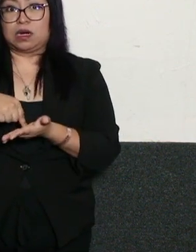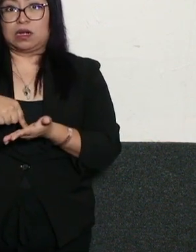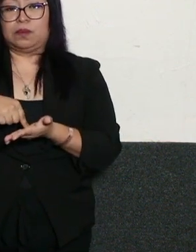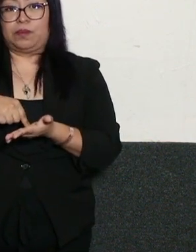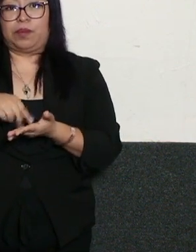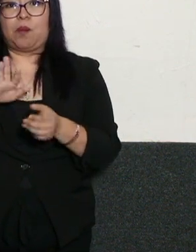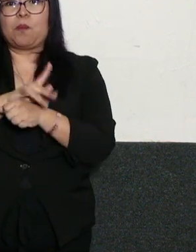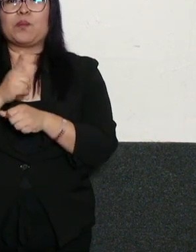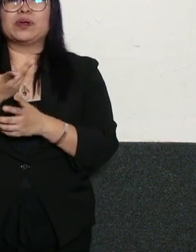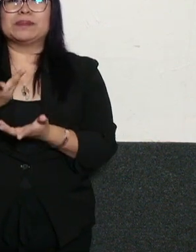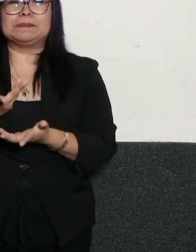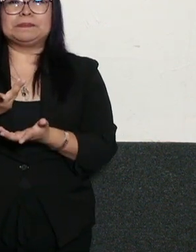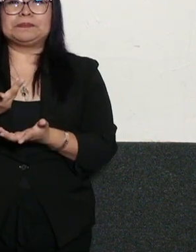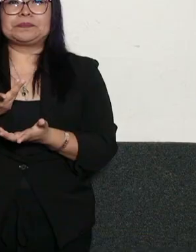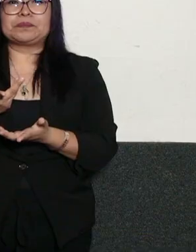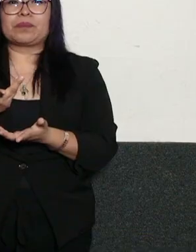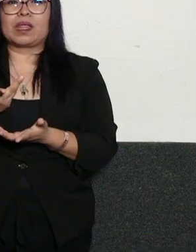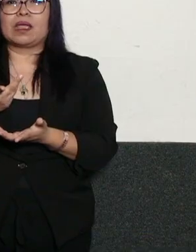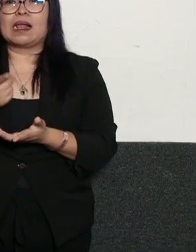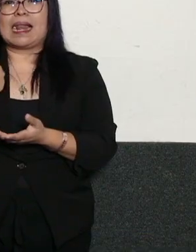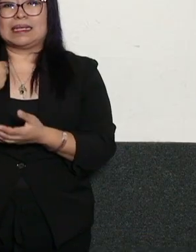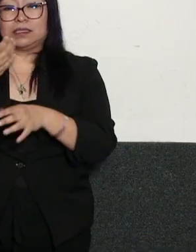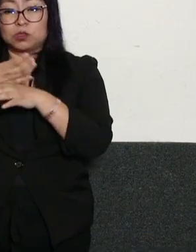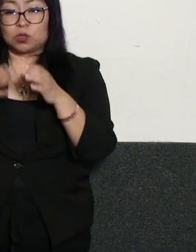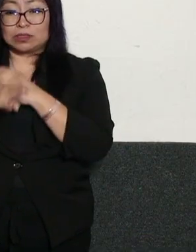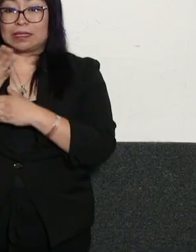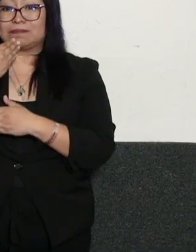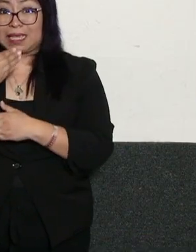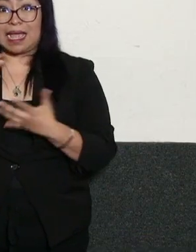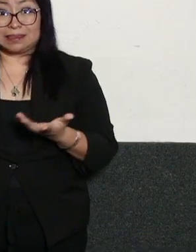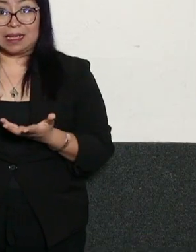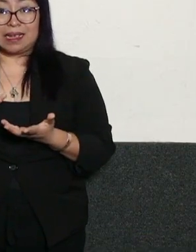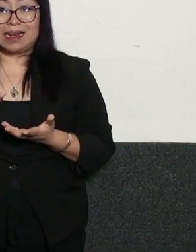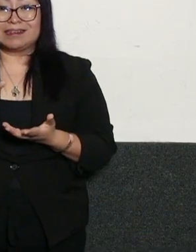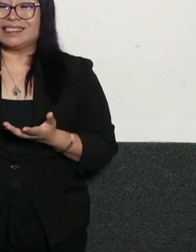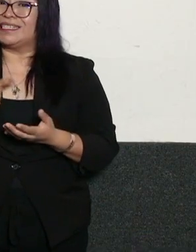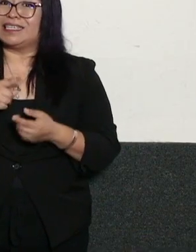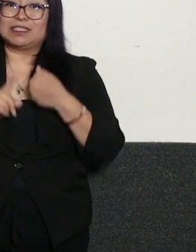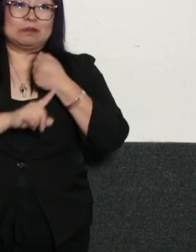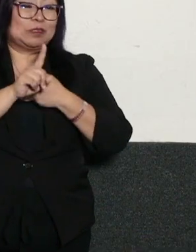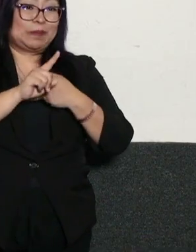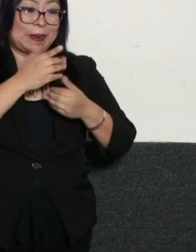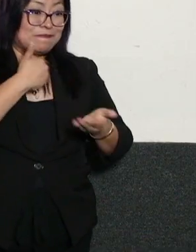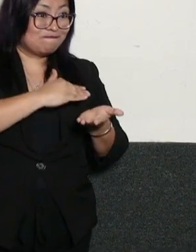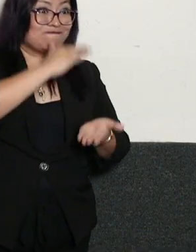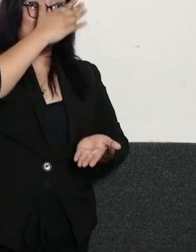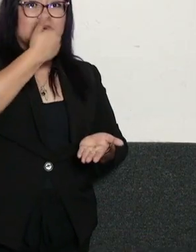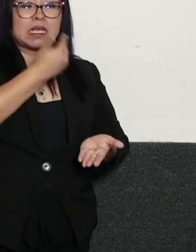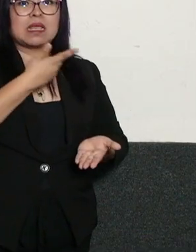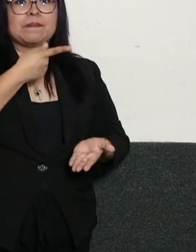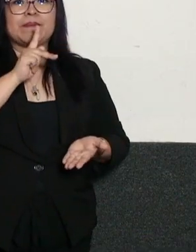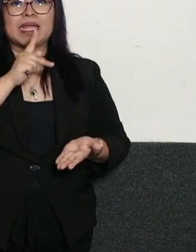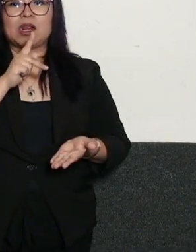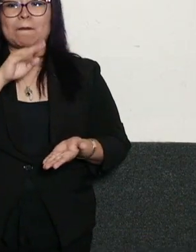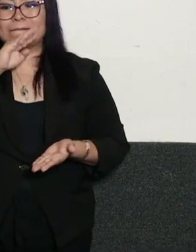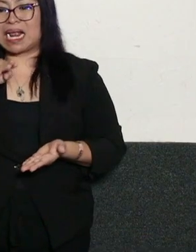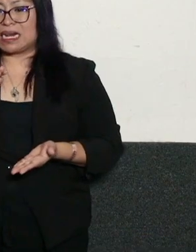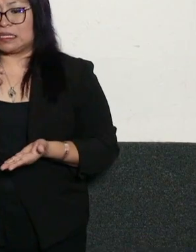que la posibilidad de que las cosas salgan bien es muy alta, pero no es cero que salgan muy